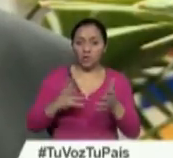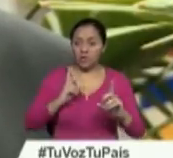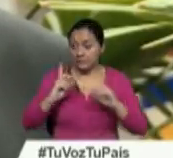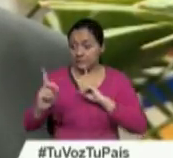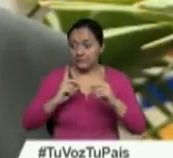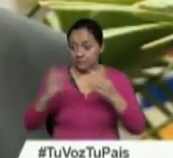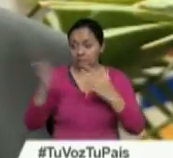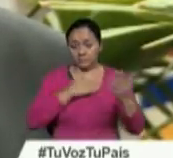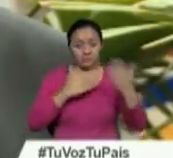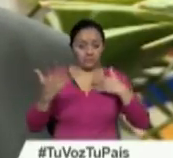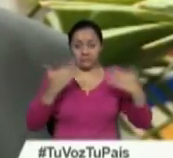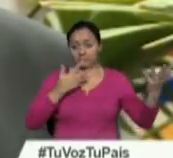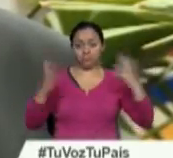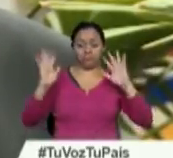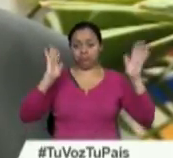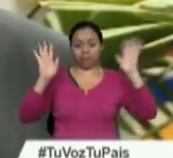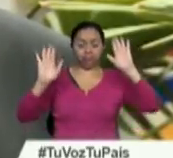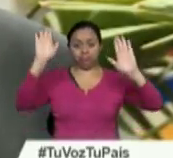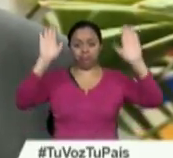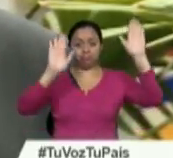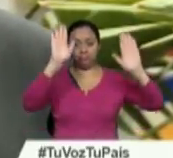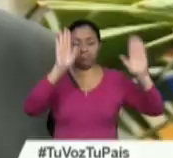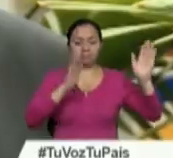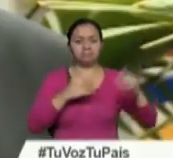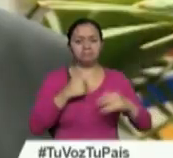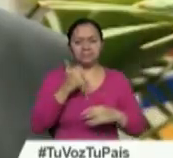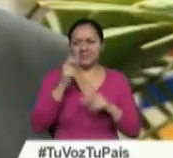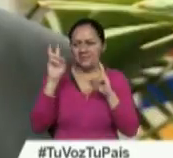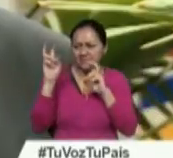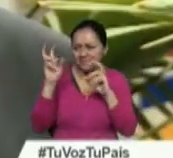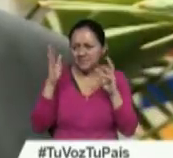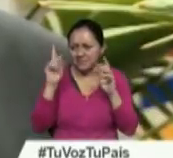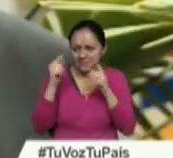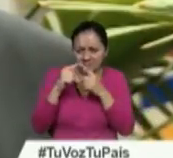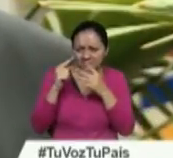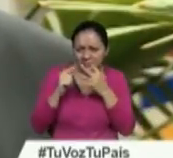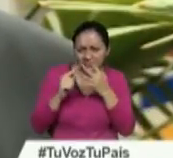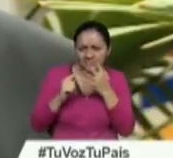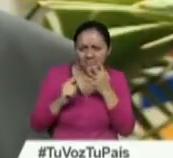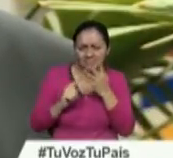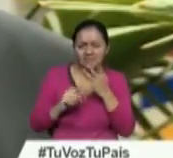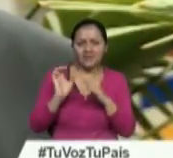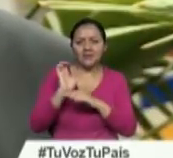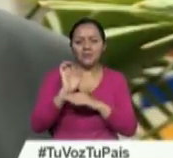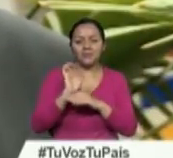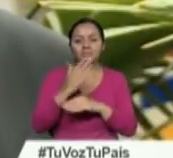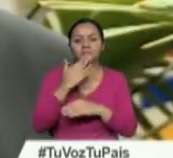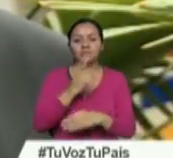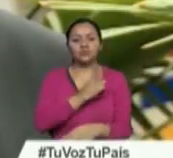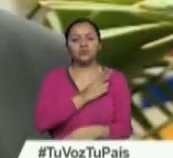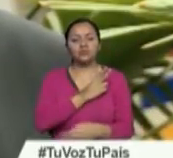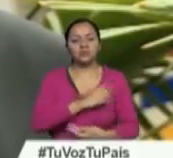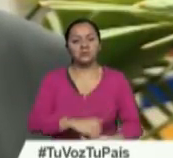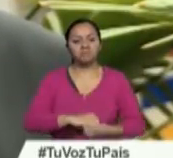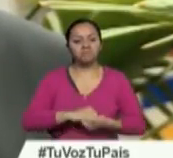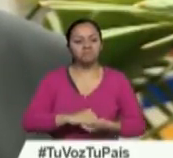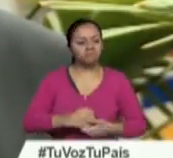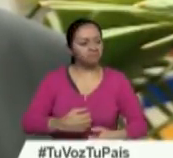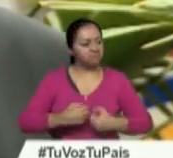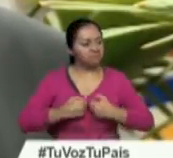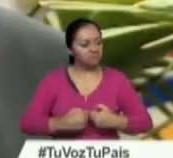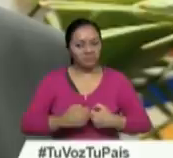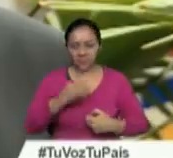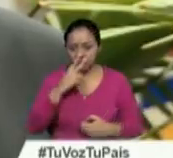donde ven, están totalmente entusiasmados por el futuro de Ecuador. Tenemos una universidad sólida, una universidad